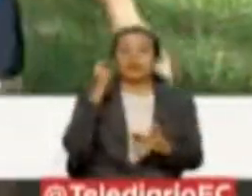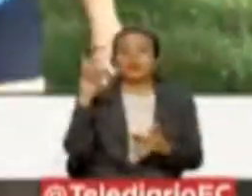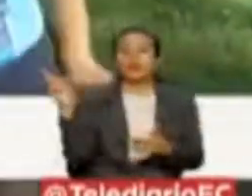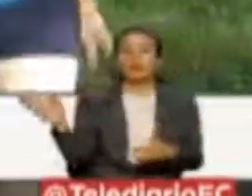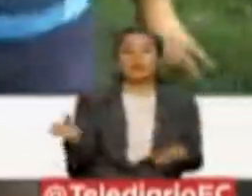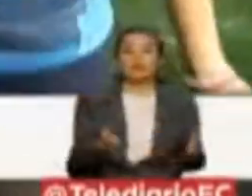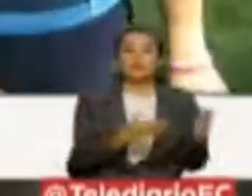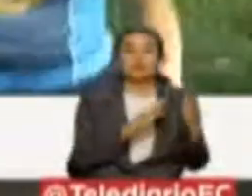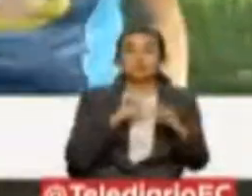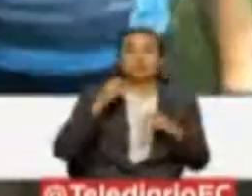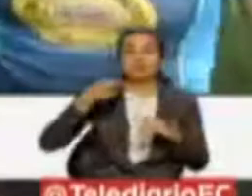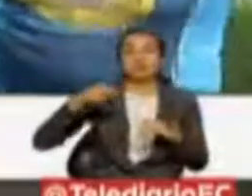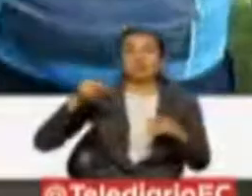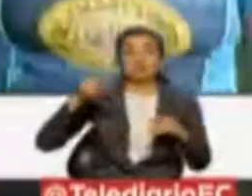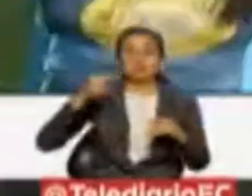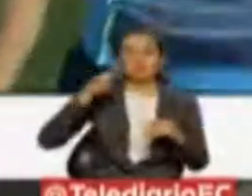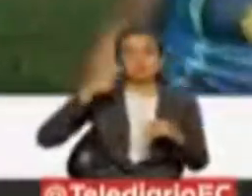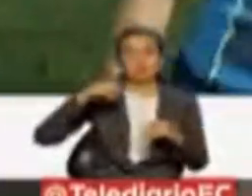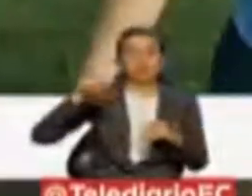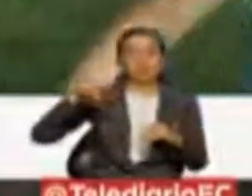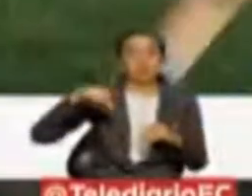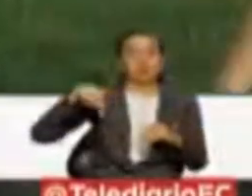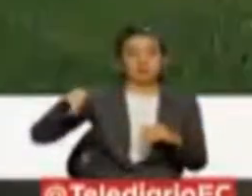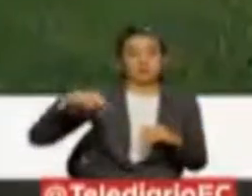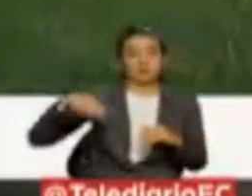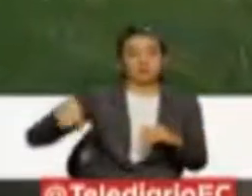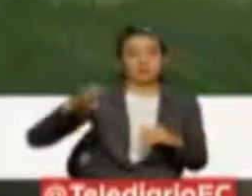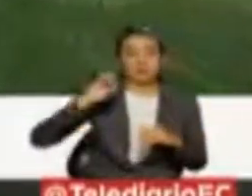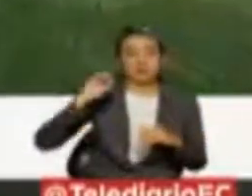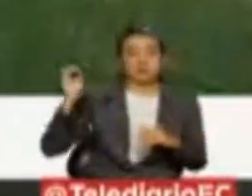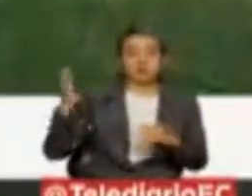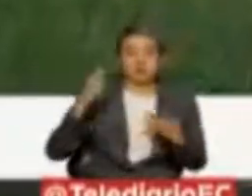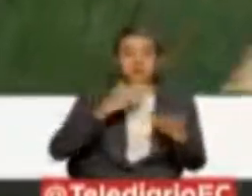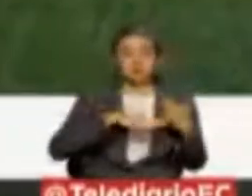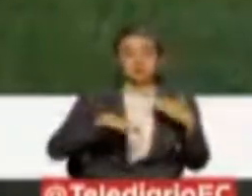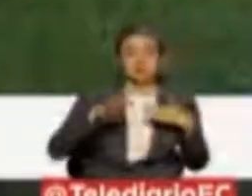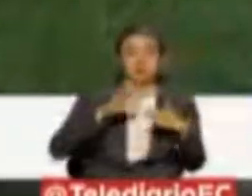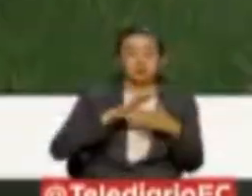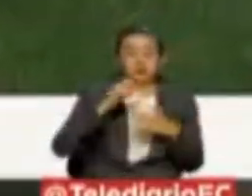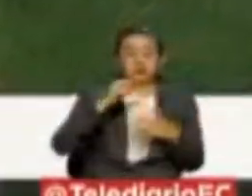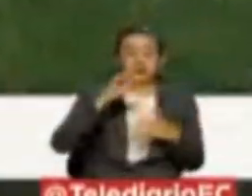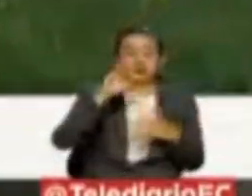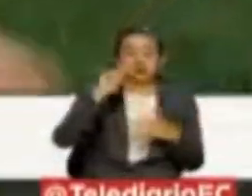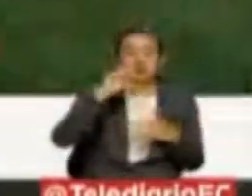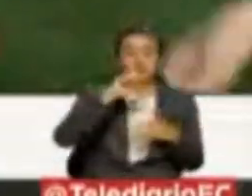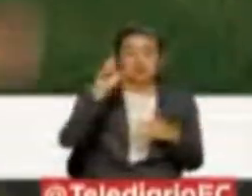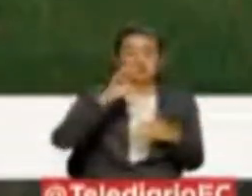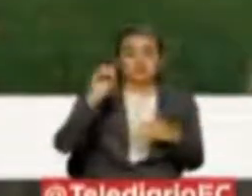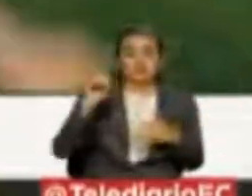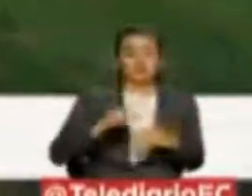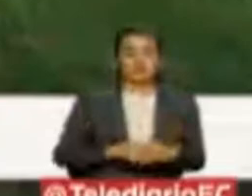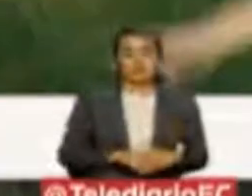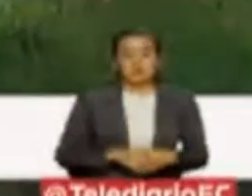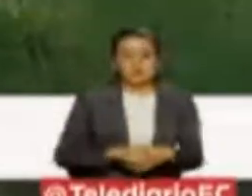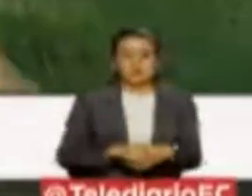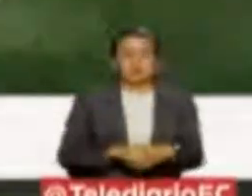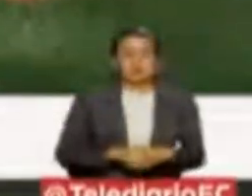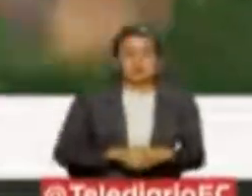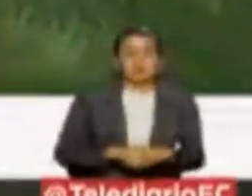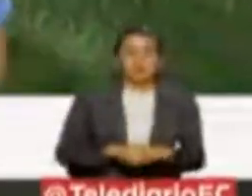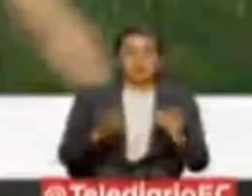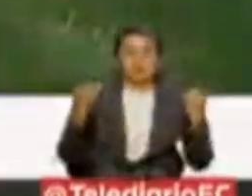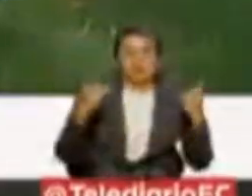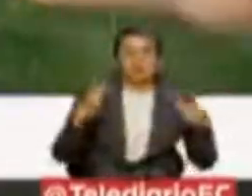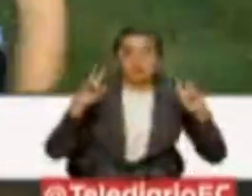el Quicentro Sur y también en los gimnasios Guerra, ubicados en Lagatazo y también en Fundeportes. También